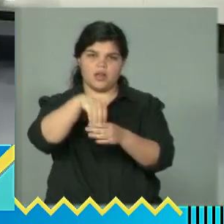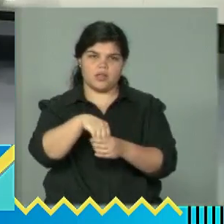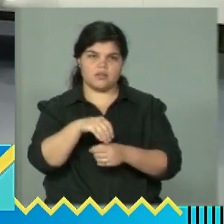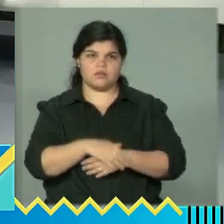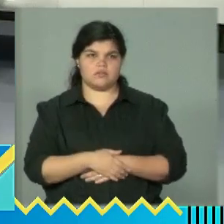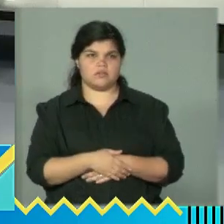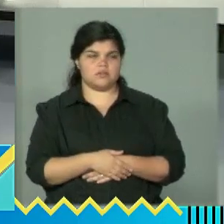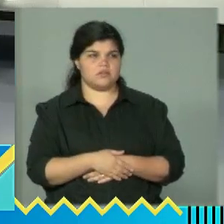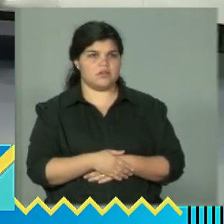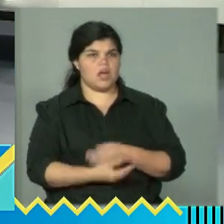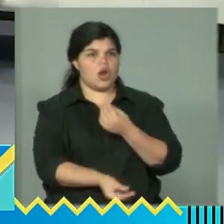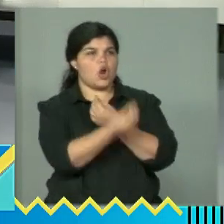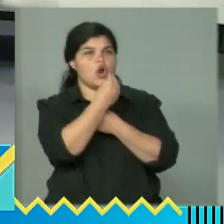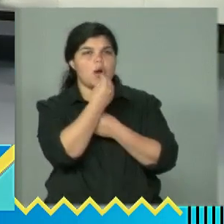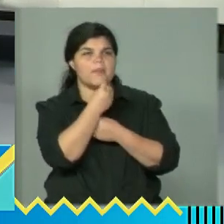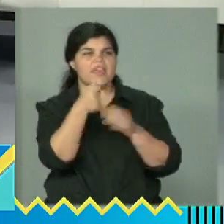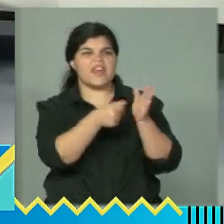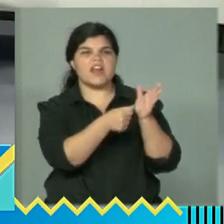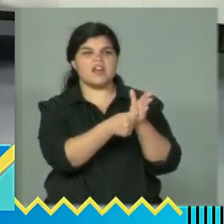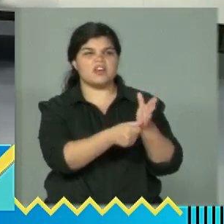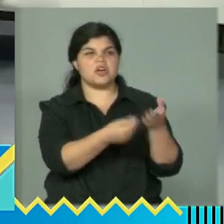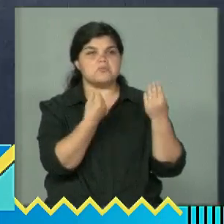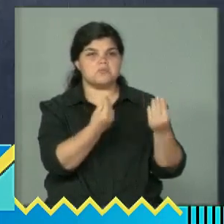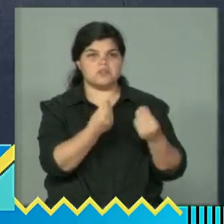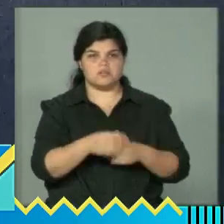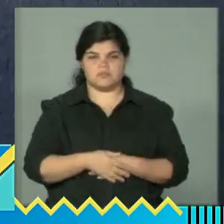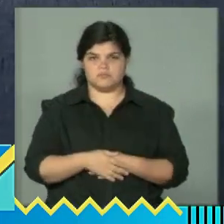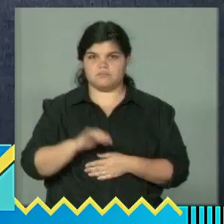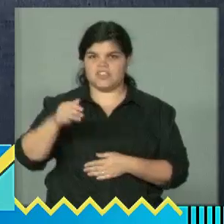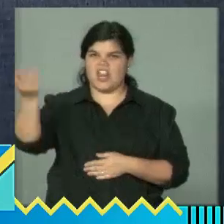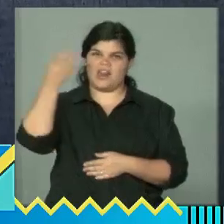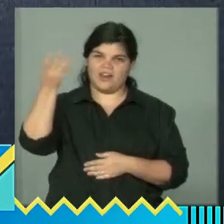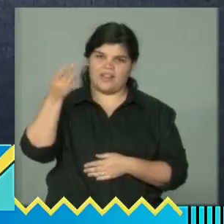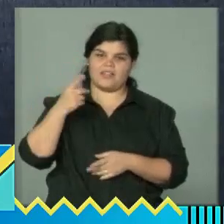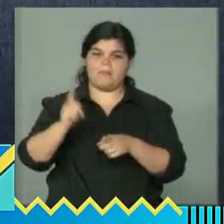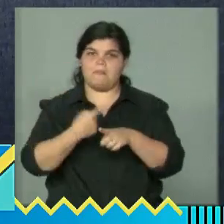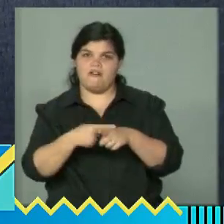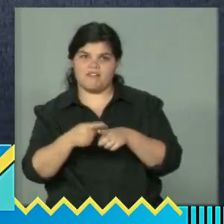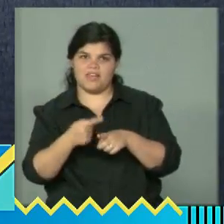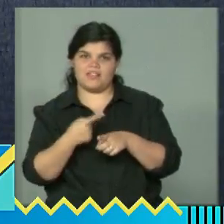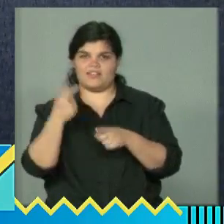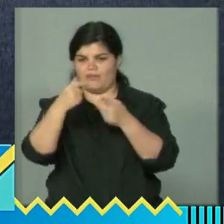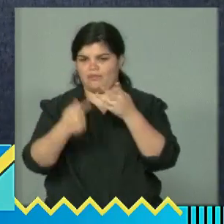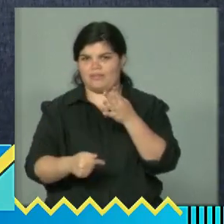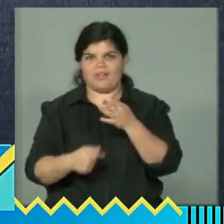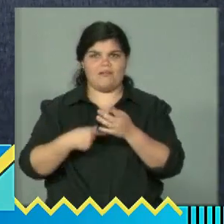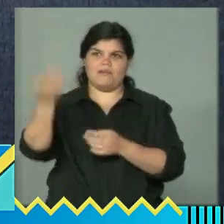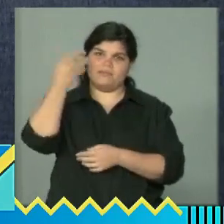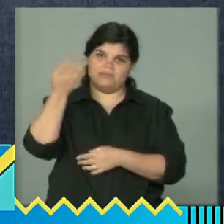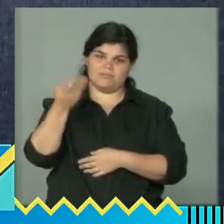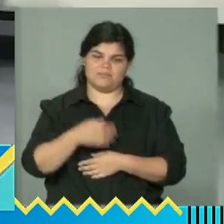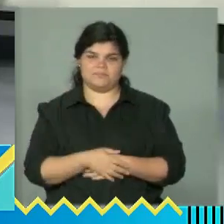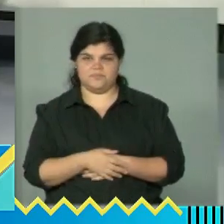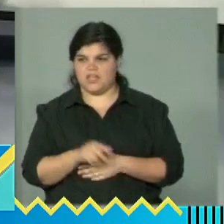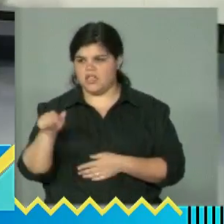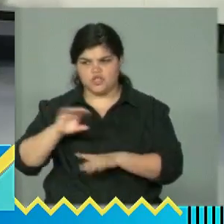la merienda, claro? Ah, claro, mal. Sí. También nos retan cuando llevamos papas fritas, chisitos, bueno, lo... Malo. Malo. Bien,